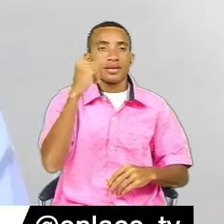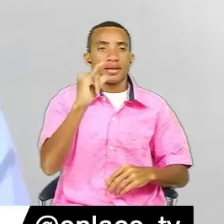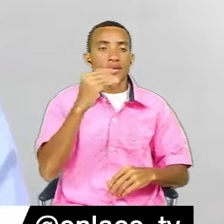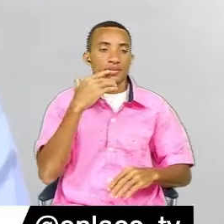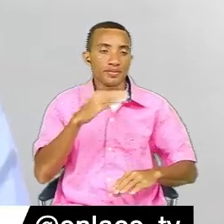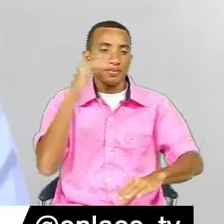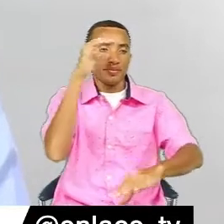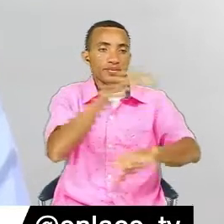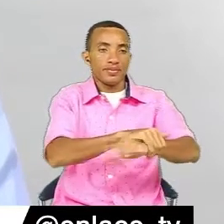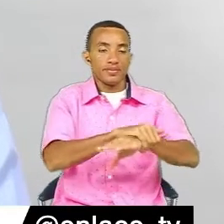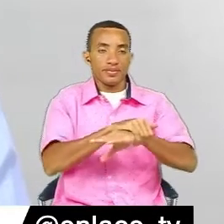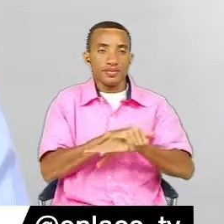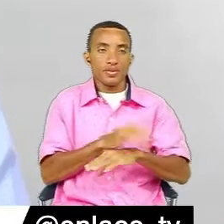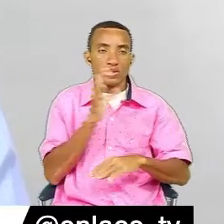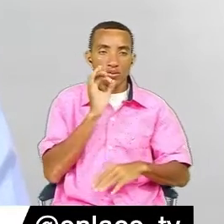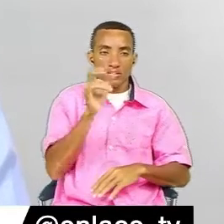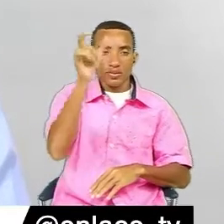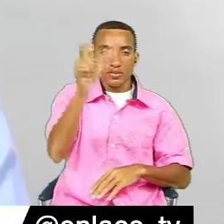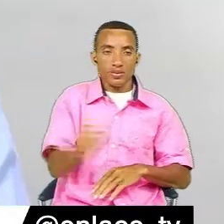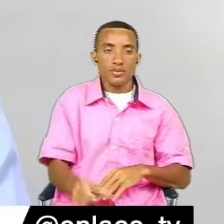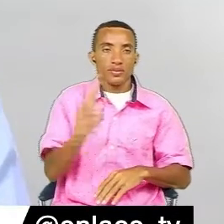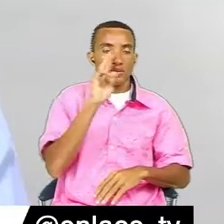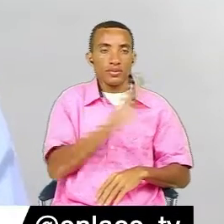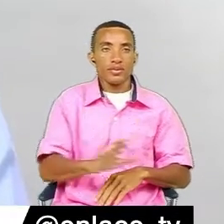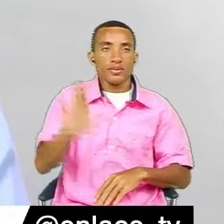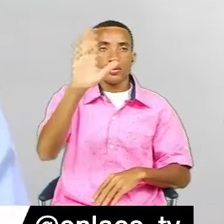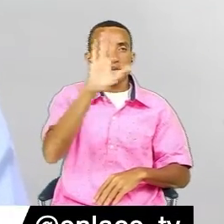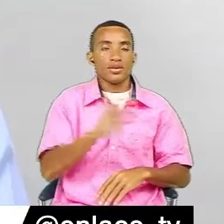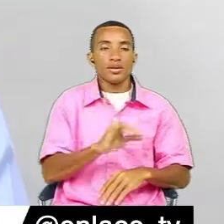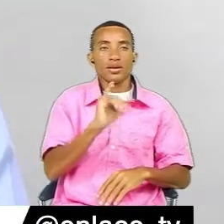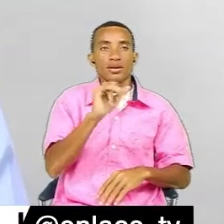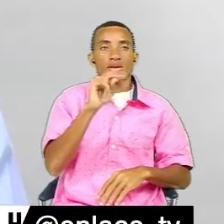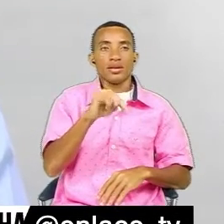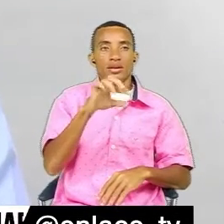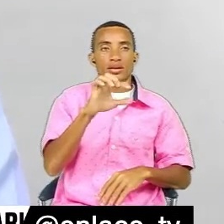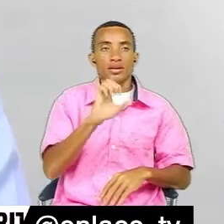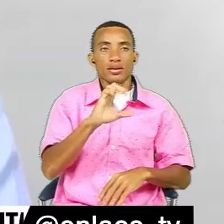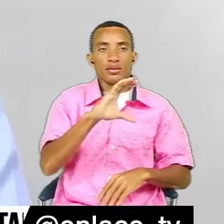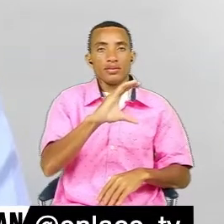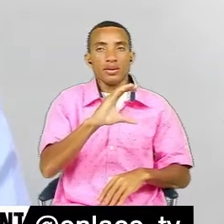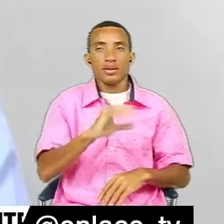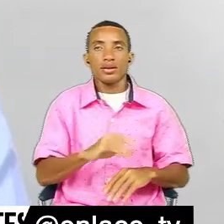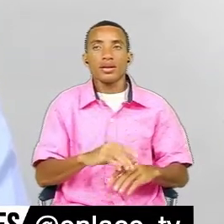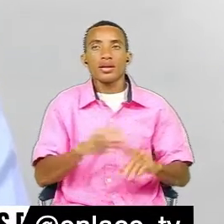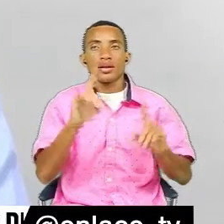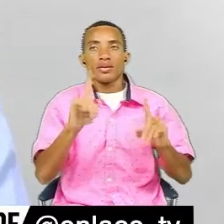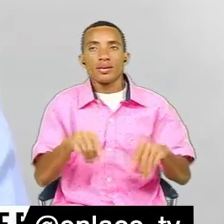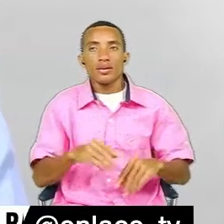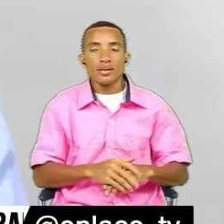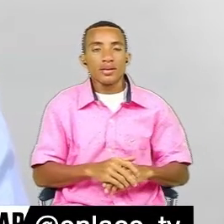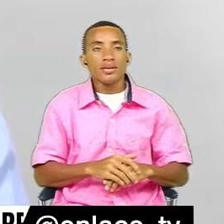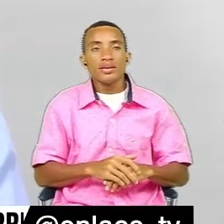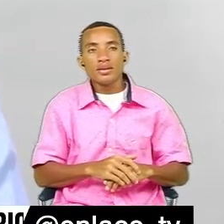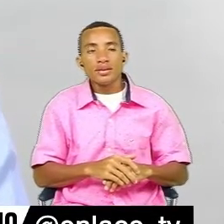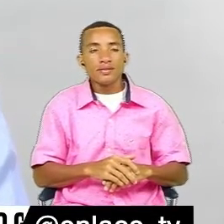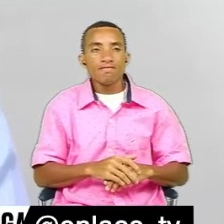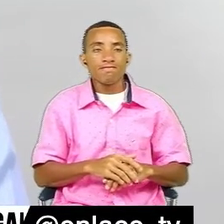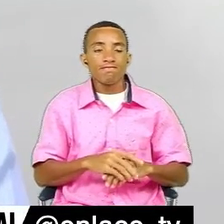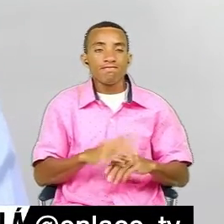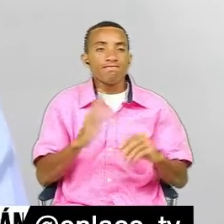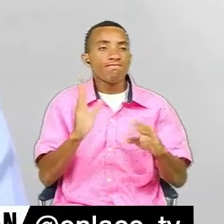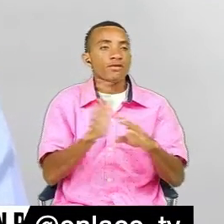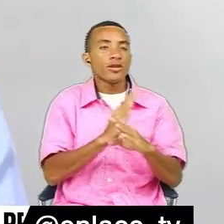inspector nacional del INPEC, el director nacional del INPEC, pero ni aún así se ha podido acabar con el hacinamiento. El problema no solamente